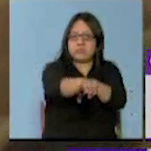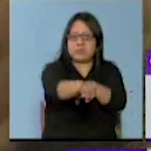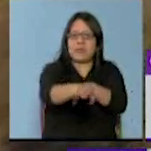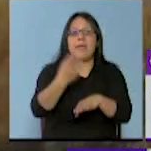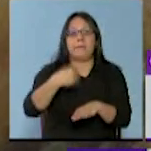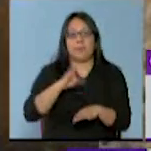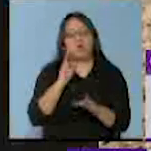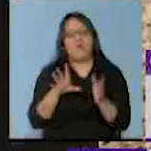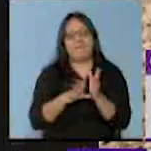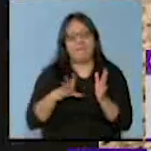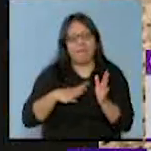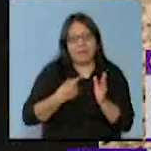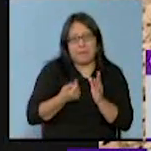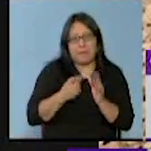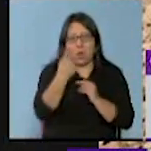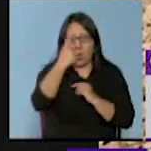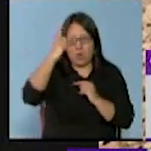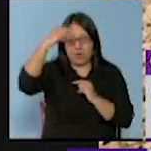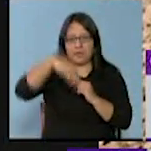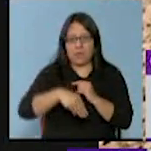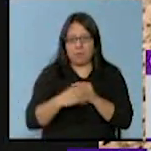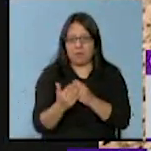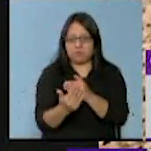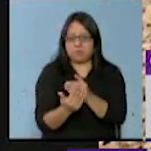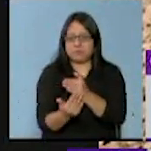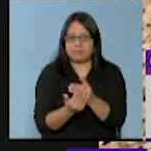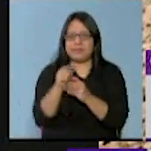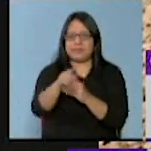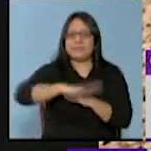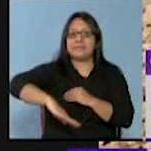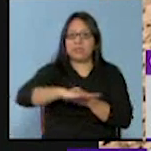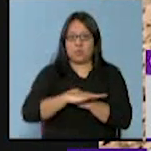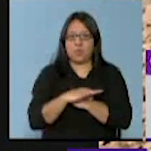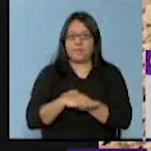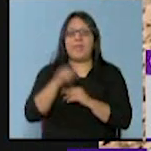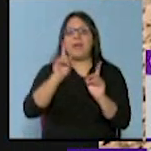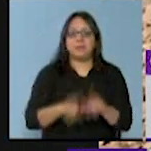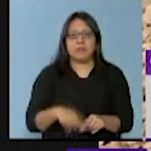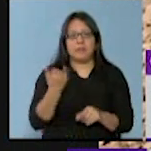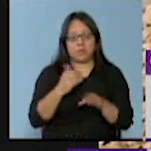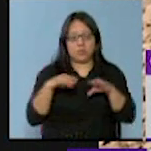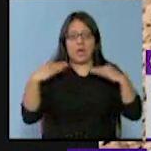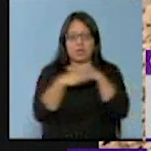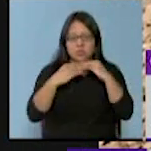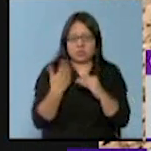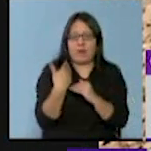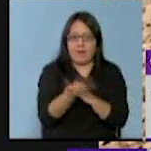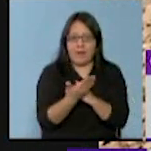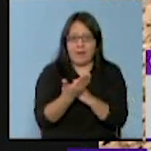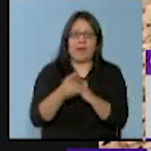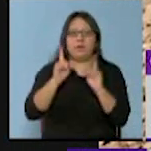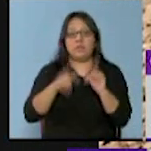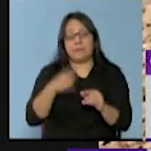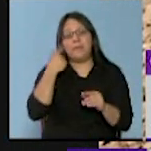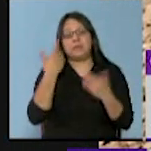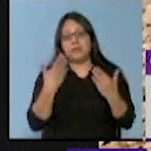próximos. Estamos a un kilómetro aproximadamente de esta localidad, entonces se va a hacer una colectora y también está prevista hacer una serie